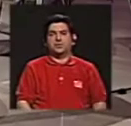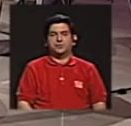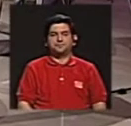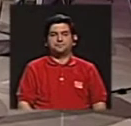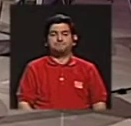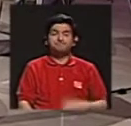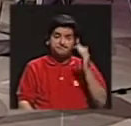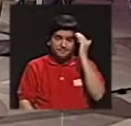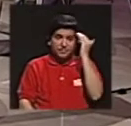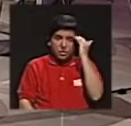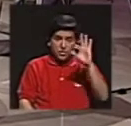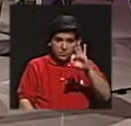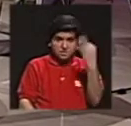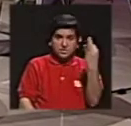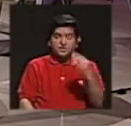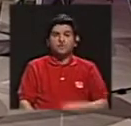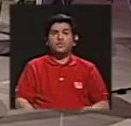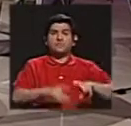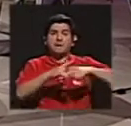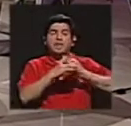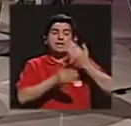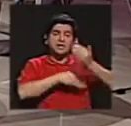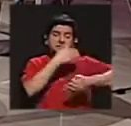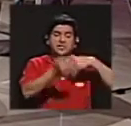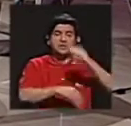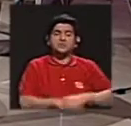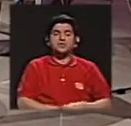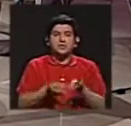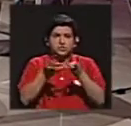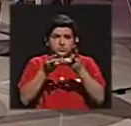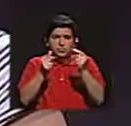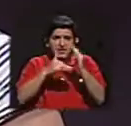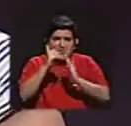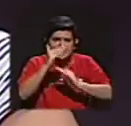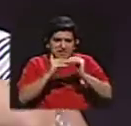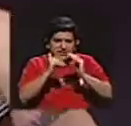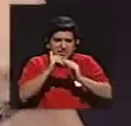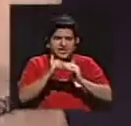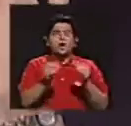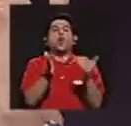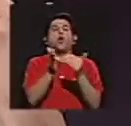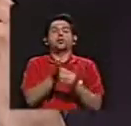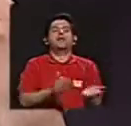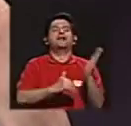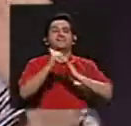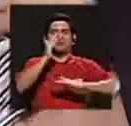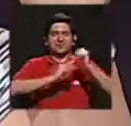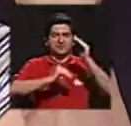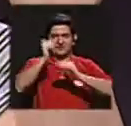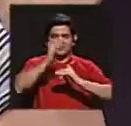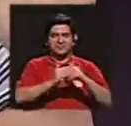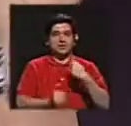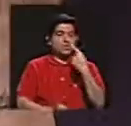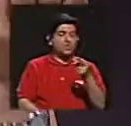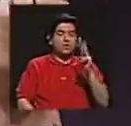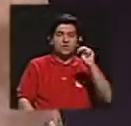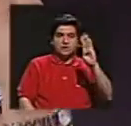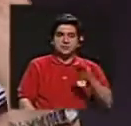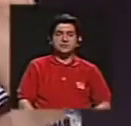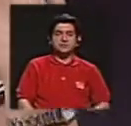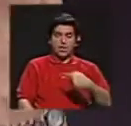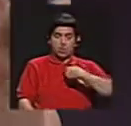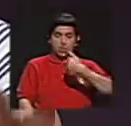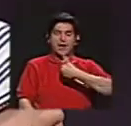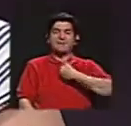muy conscientemente, iniciar un proceso de deconstrucción para construir, como dice María, desde una